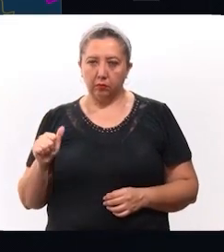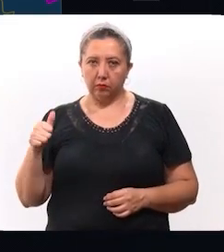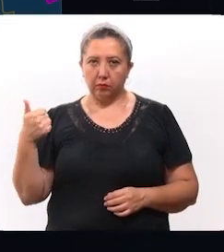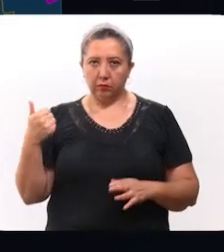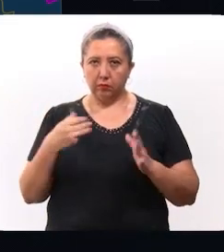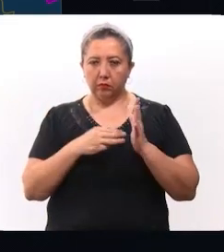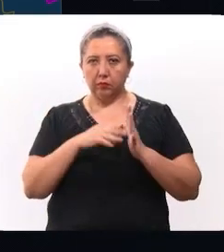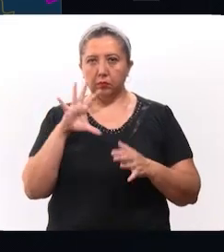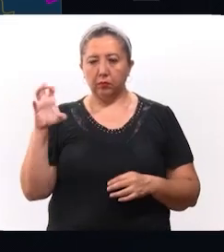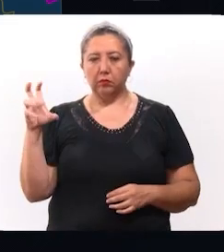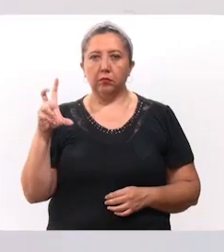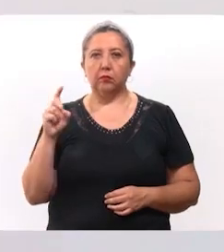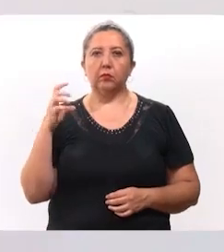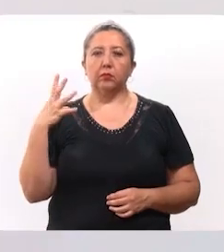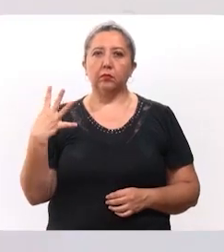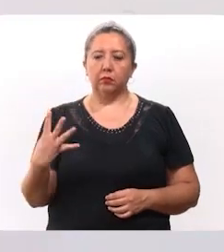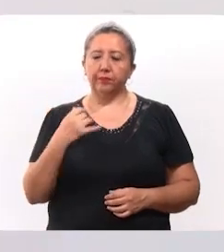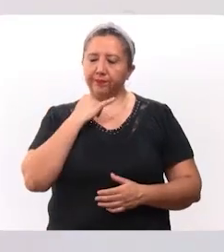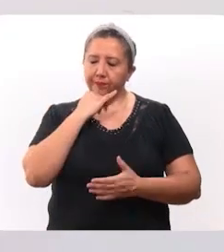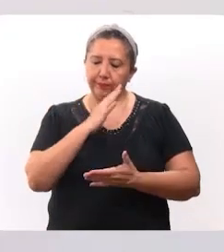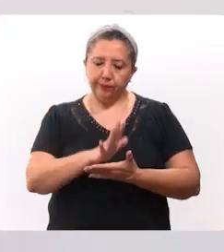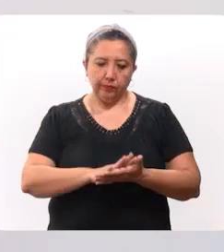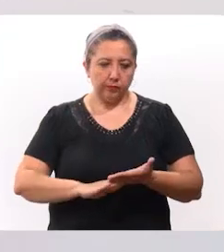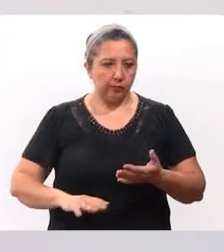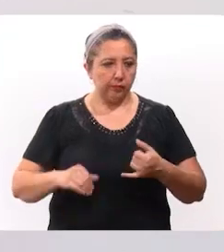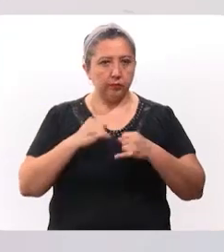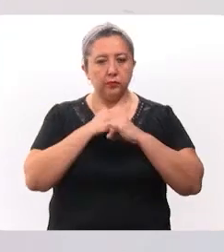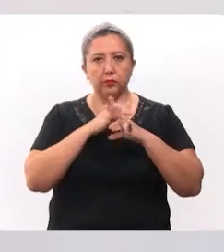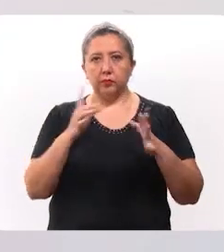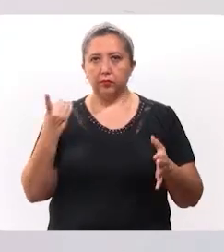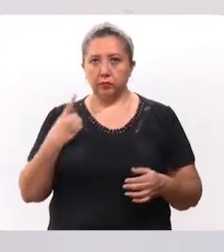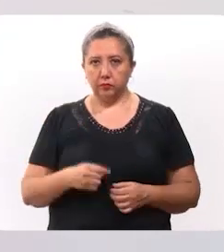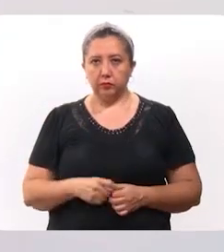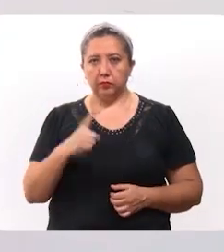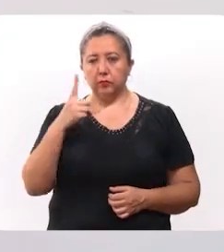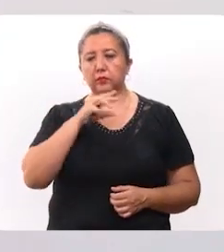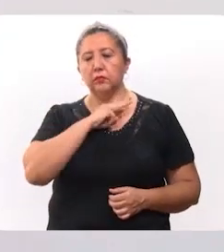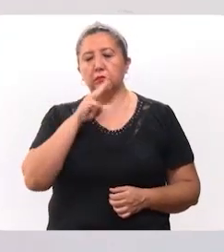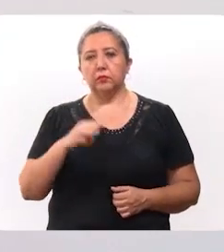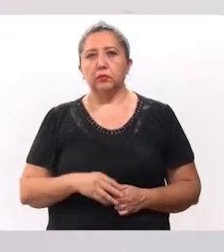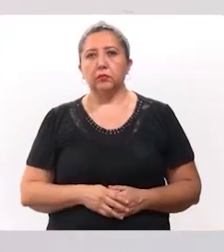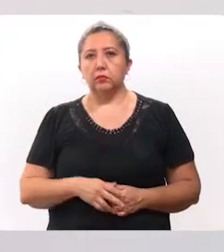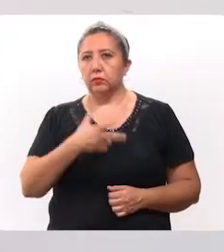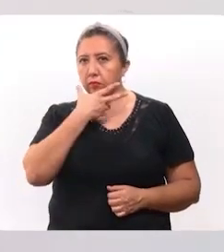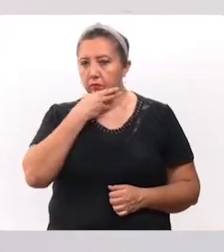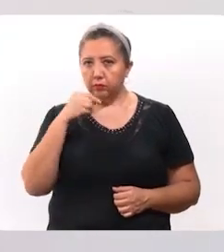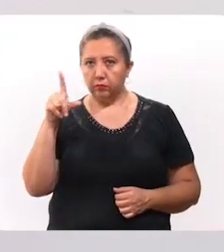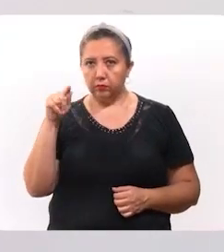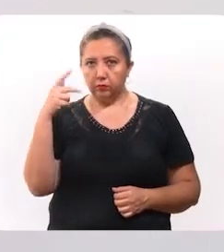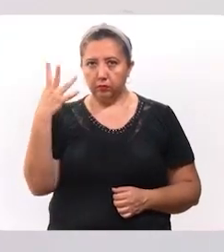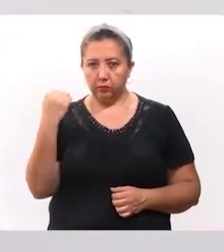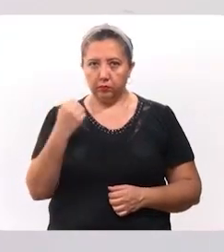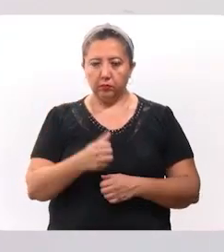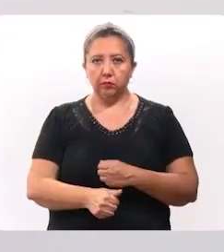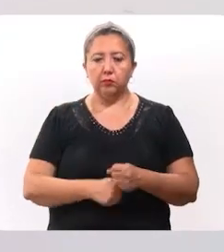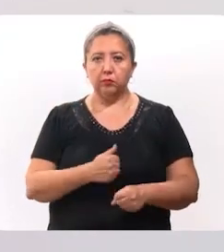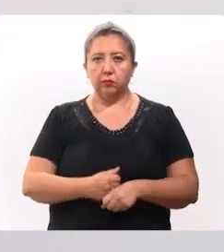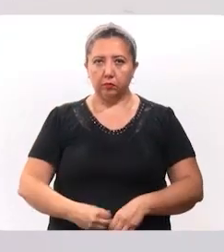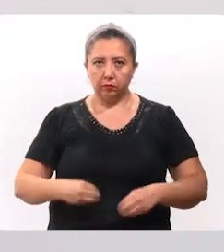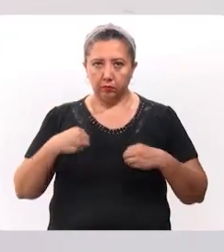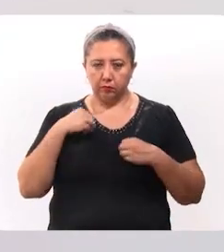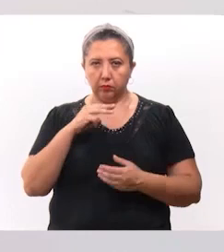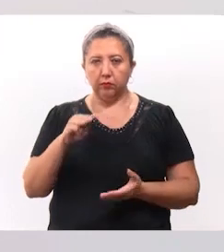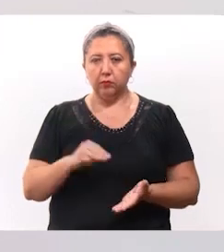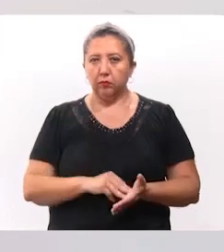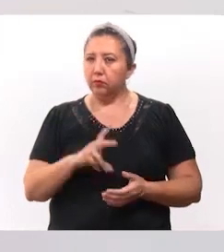poniente 11.534. Lamentablemente, en este parte médico informamos de un fallecimiento. Un hombre de 79 años que residía en